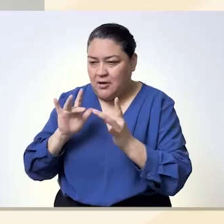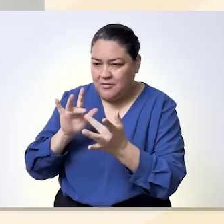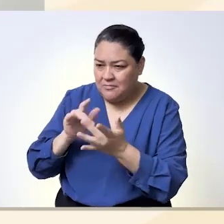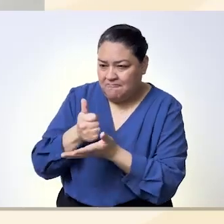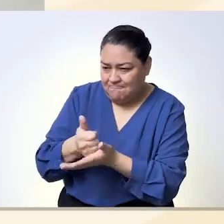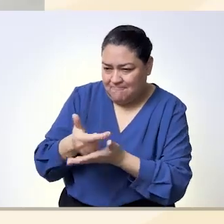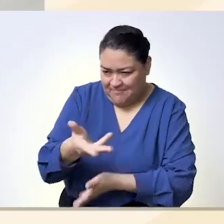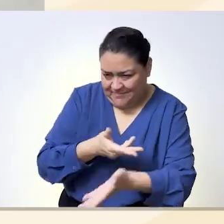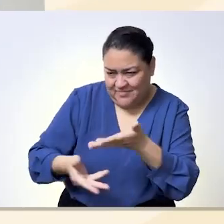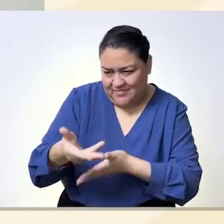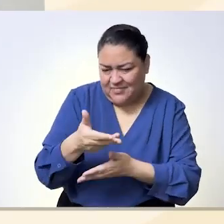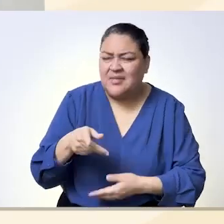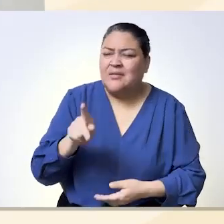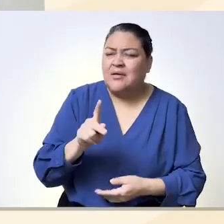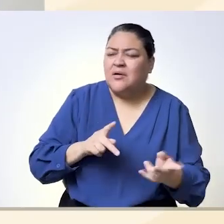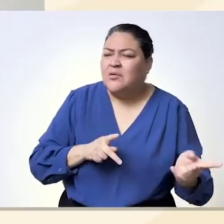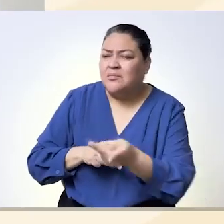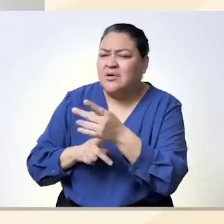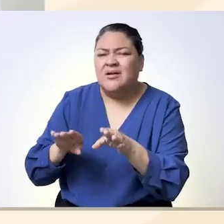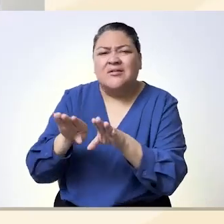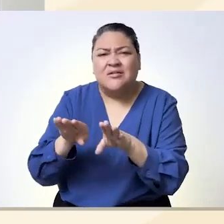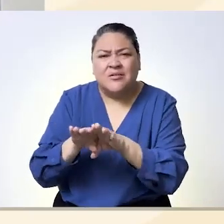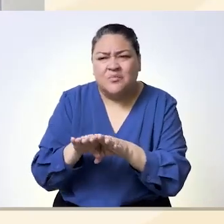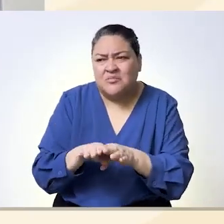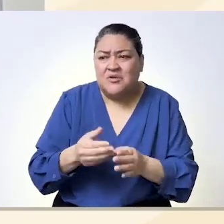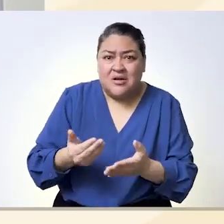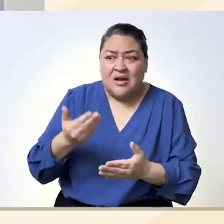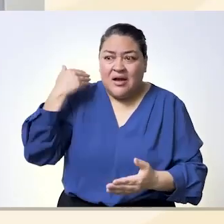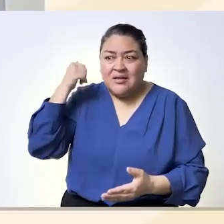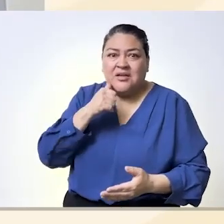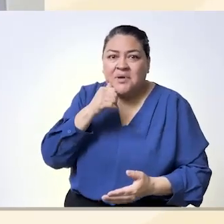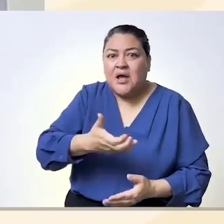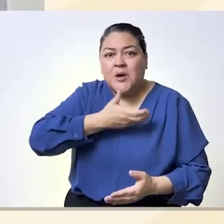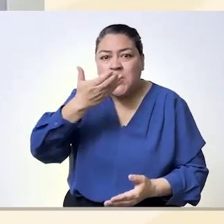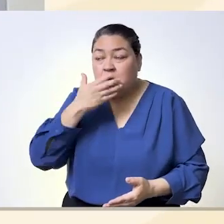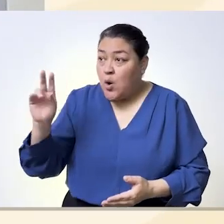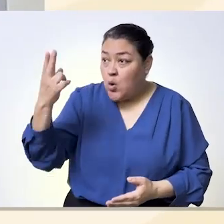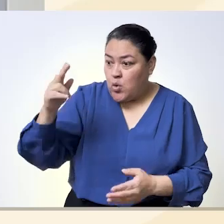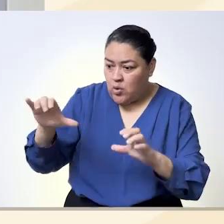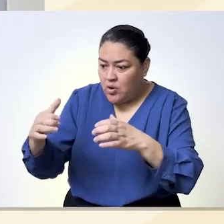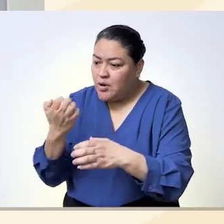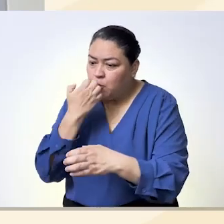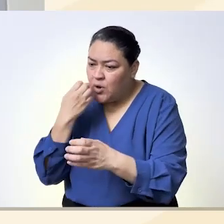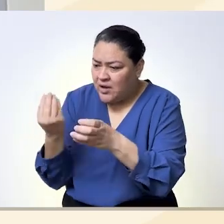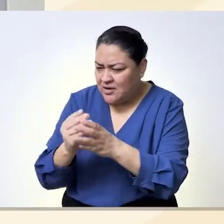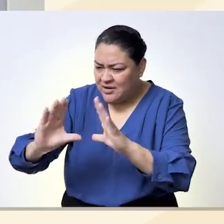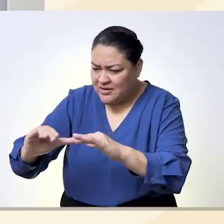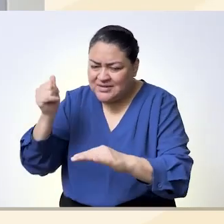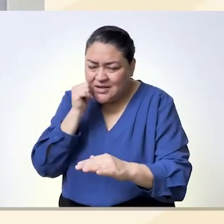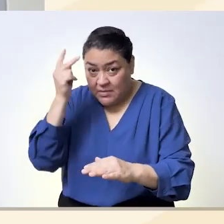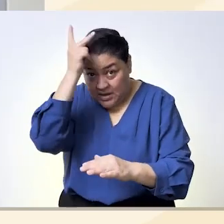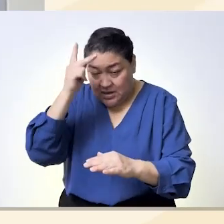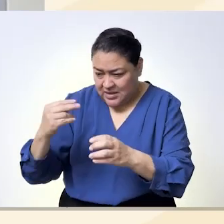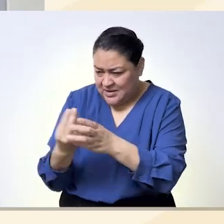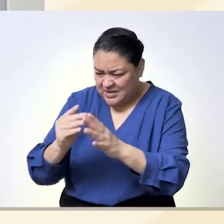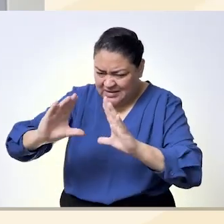ustedes viven en el día a día. ¿Cómo lo hacemos para poder dialogar con los enfoques más tradicionales que se enseñan en las universidades y en las